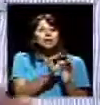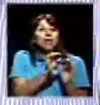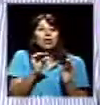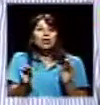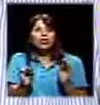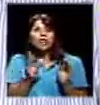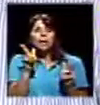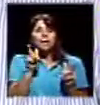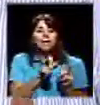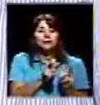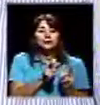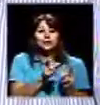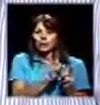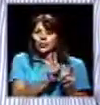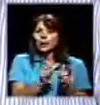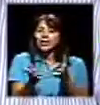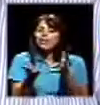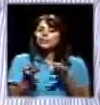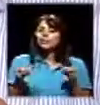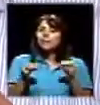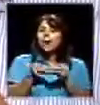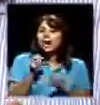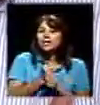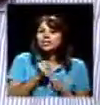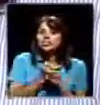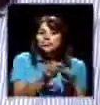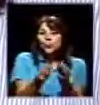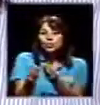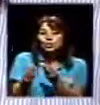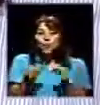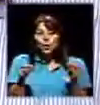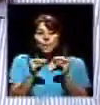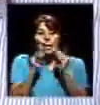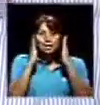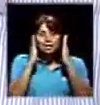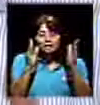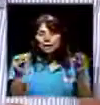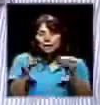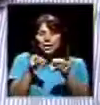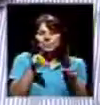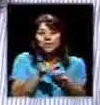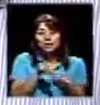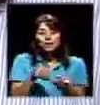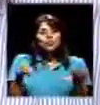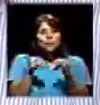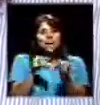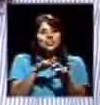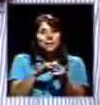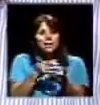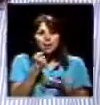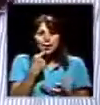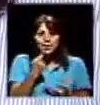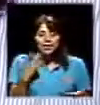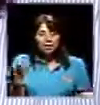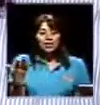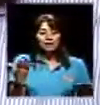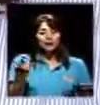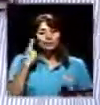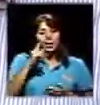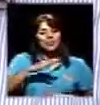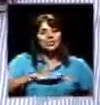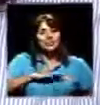más producción, más consultas, más médicos disponibles, más medicamentos que puedan cubrir